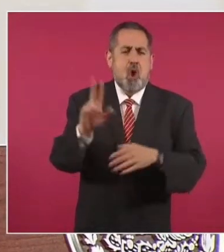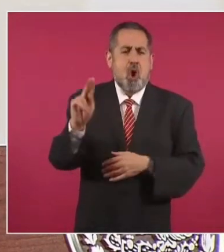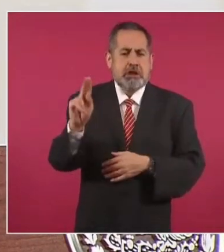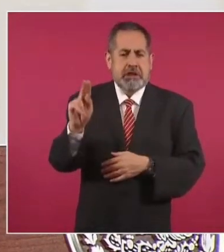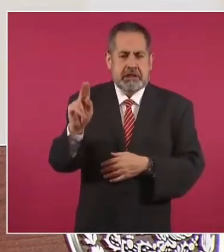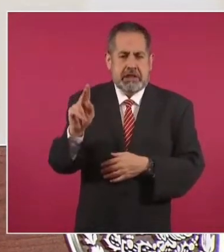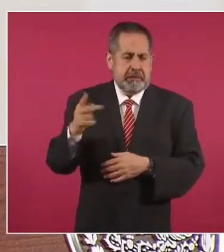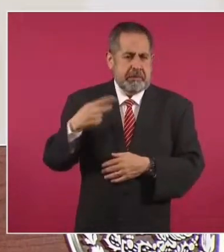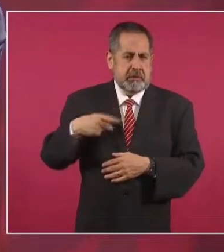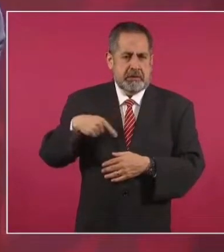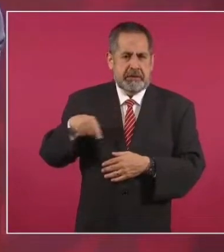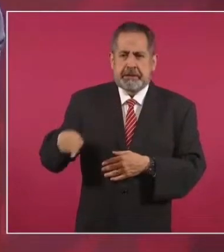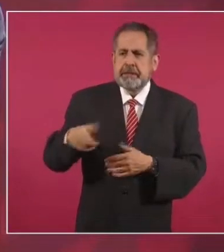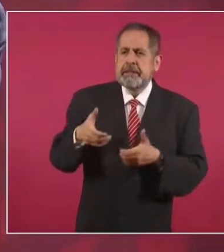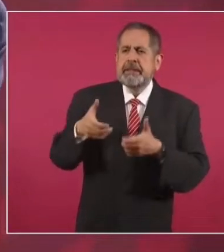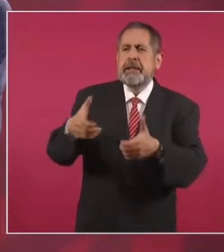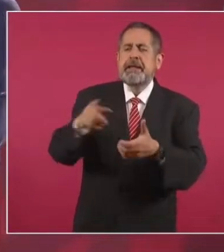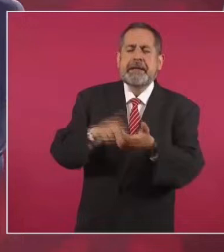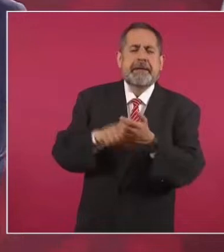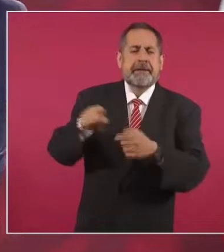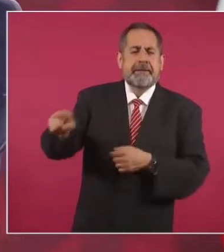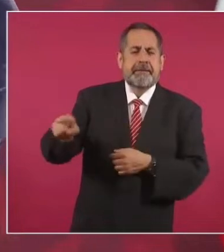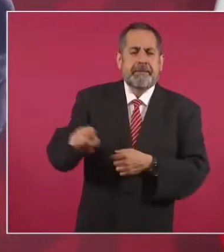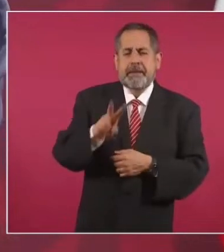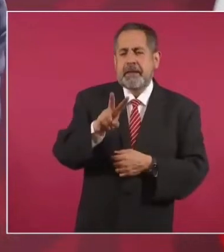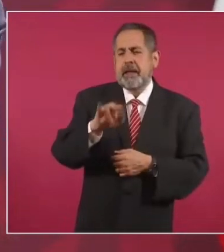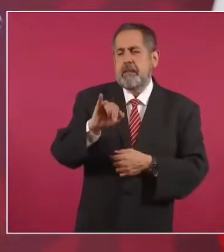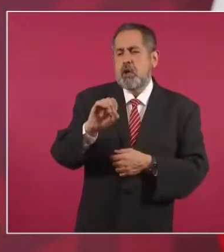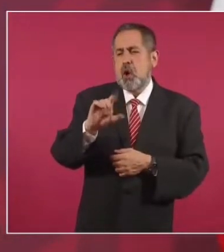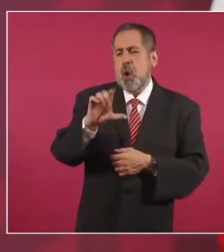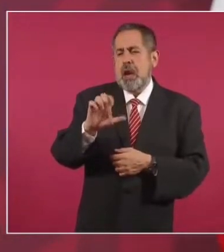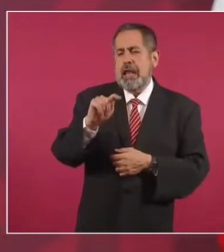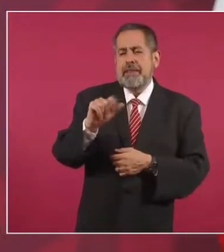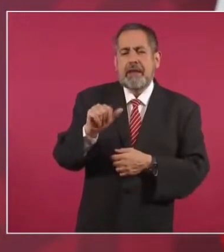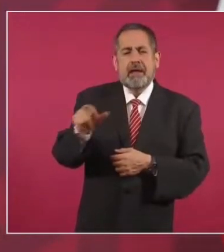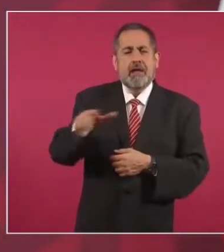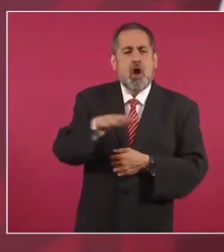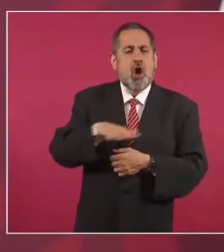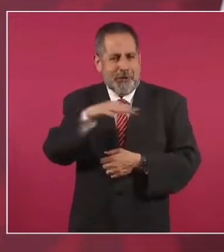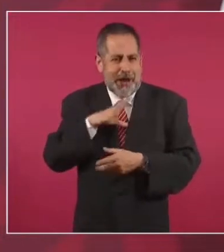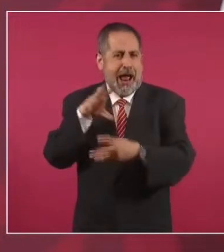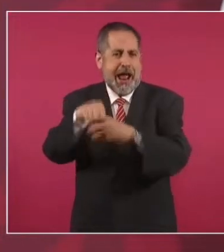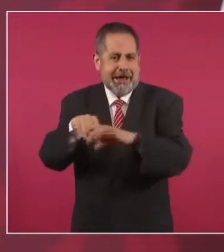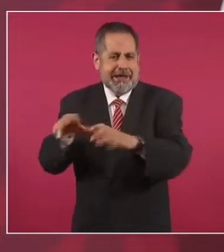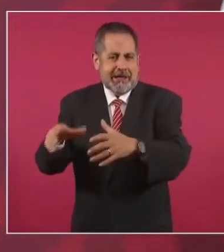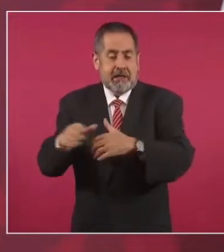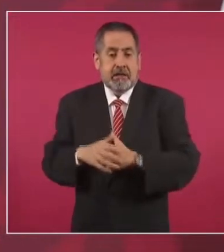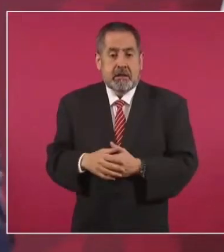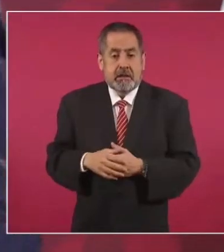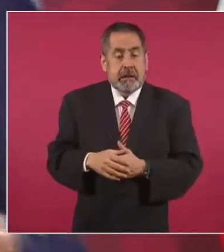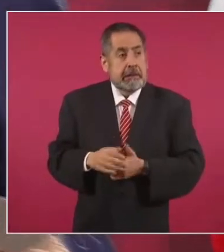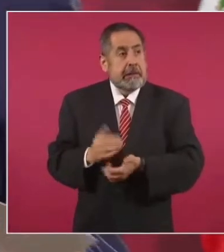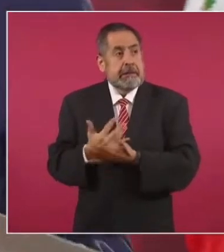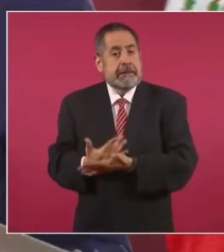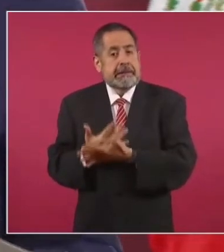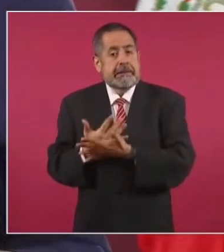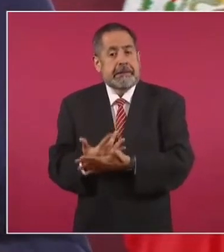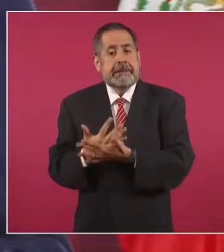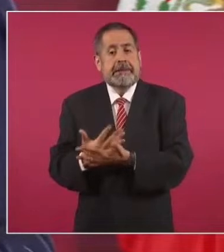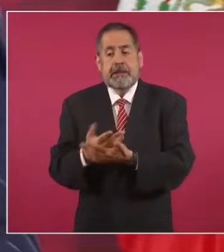aquí en la calle de Violeta, en la colonia Guerrero. Estábamos esperando